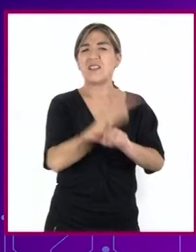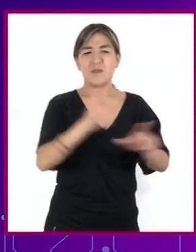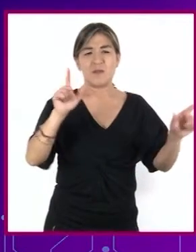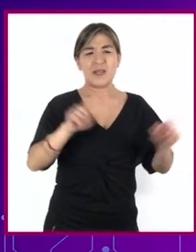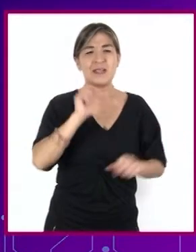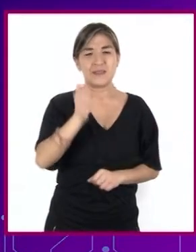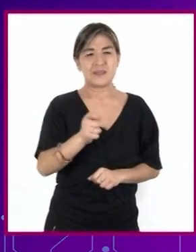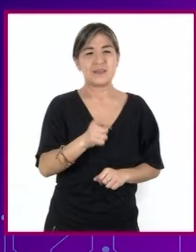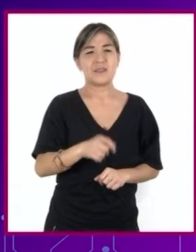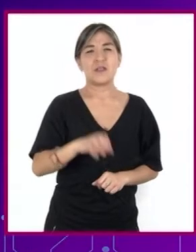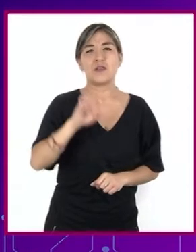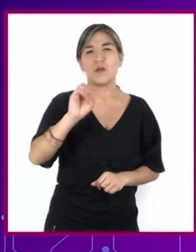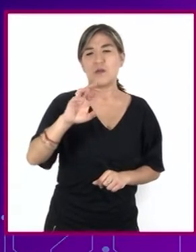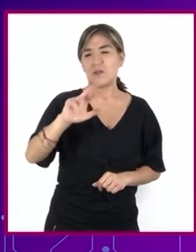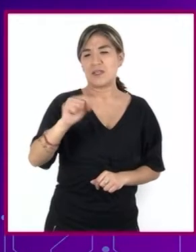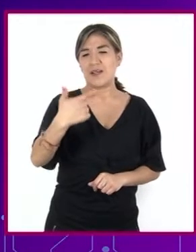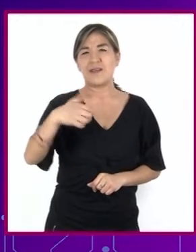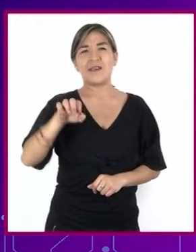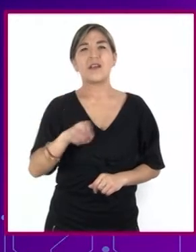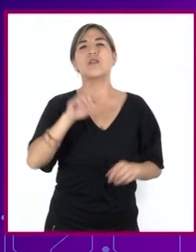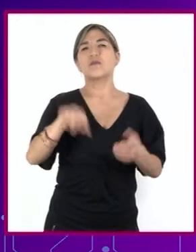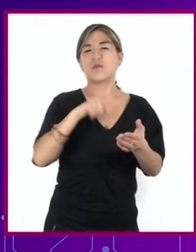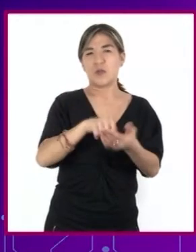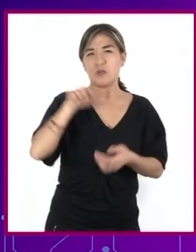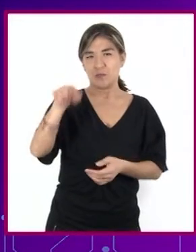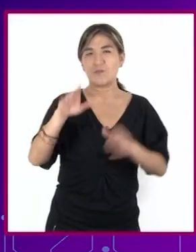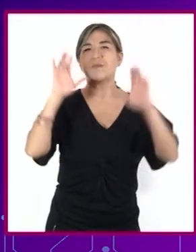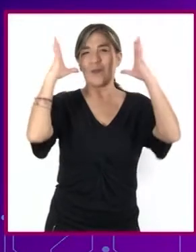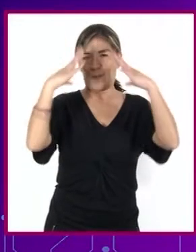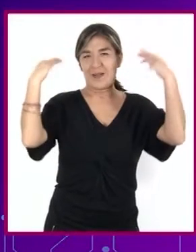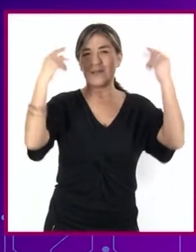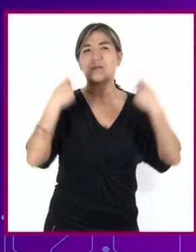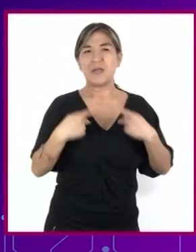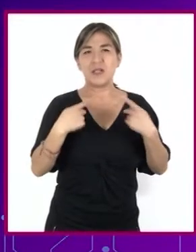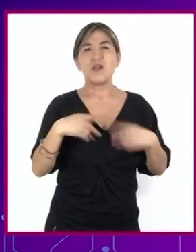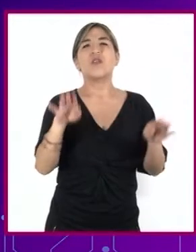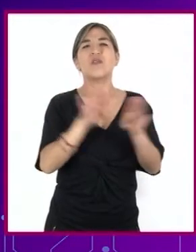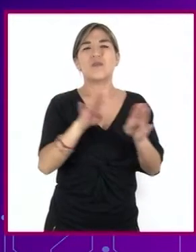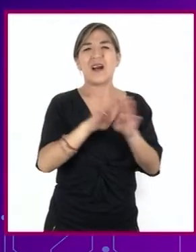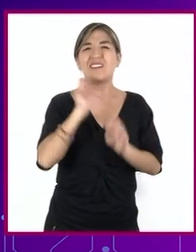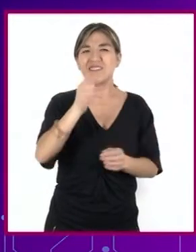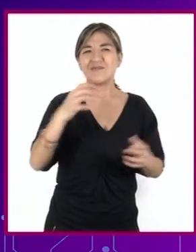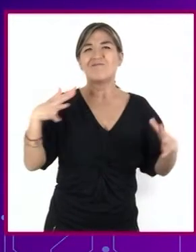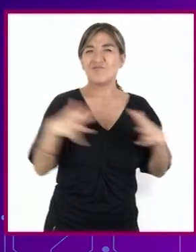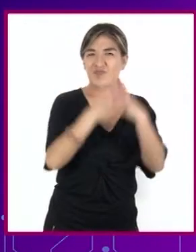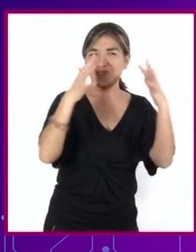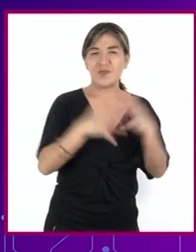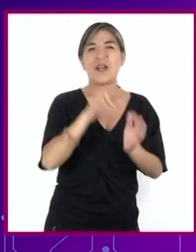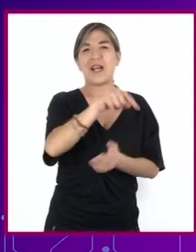que estaba habitada previamente por colonos holandeses, lo que desencadenó una guerra por el territorio.